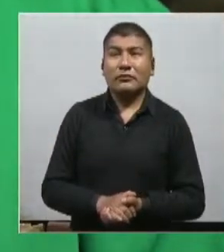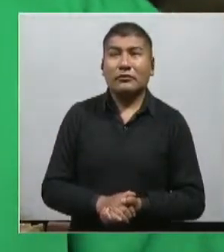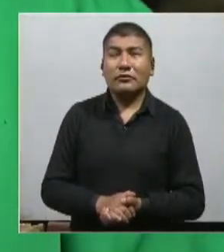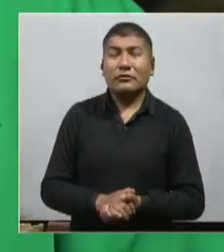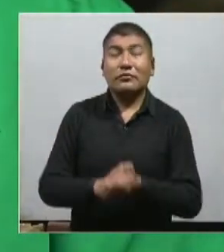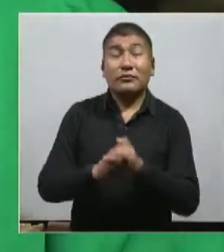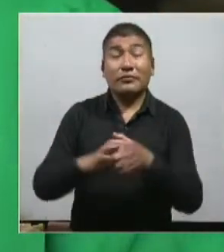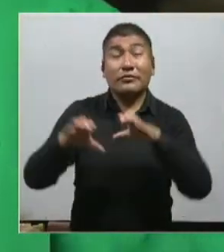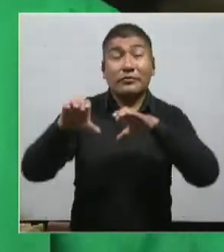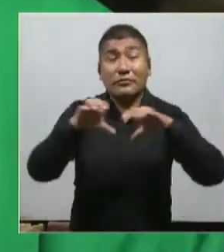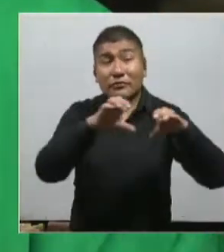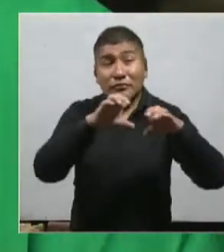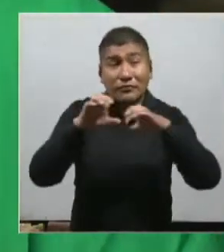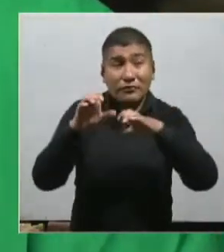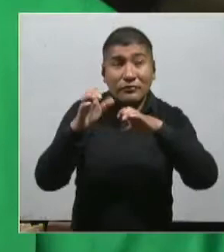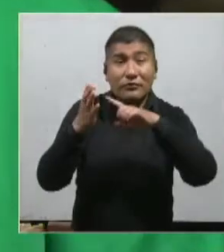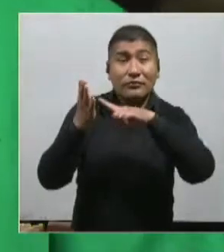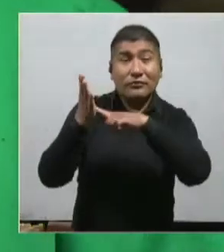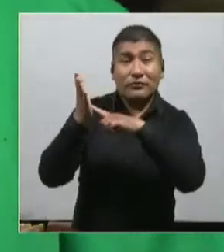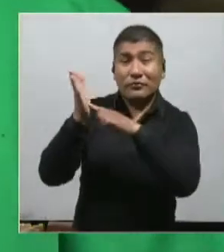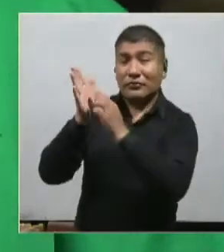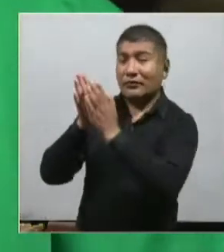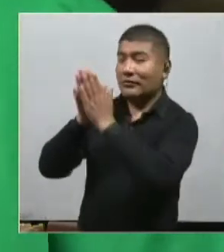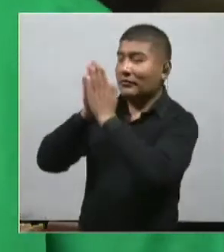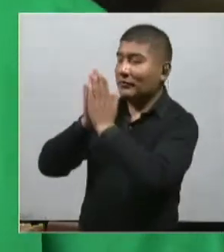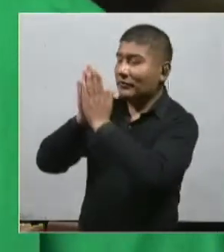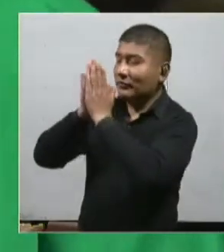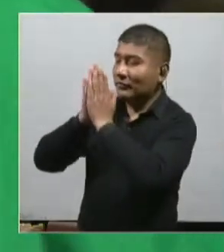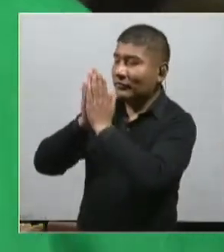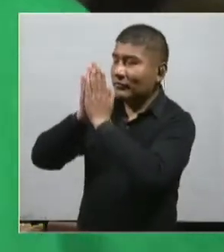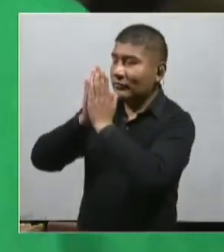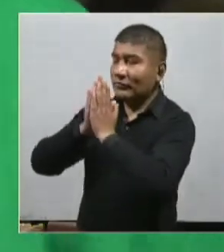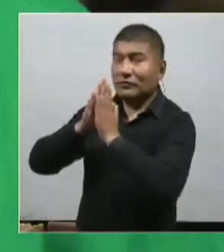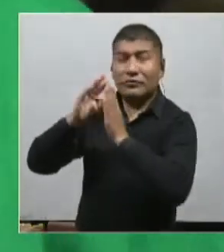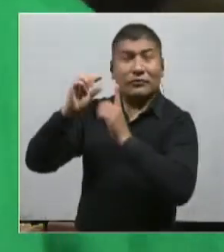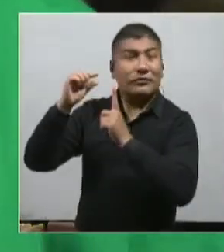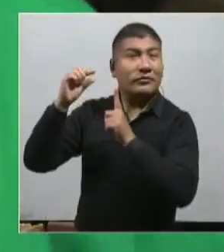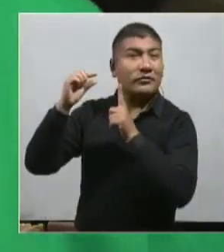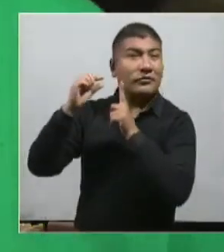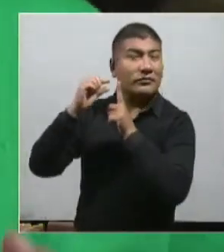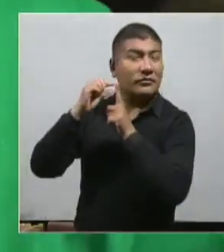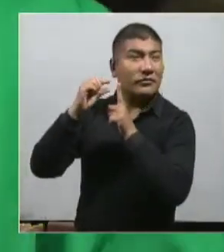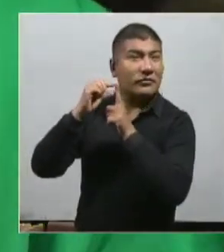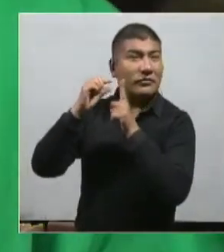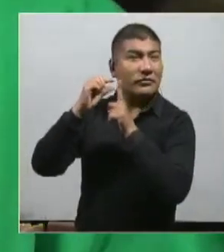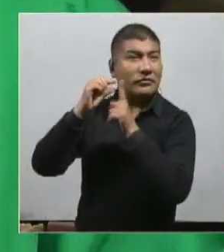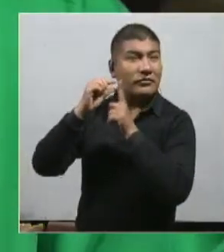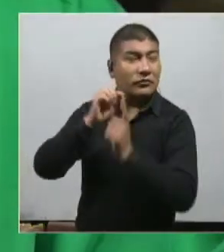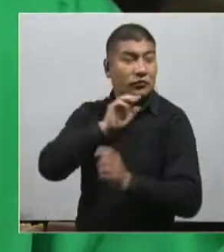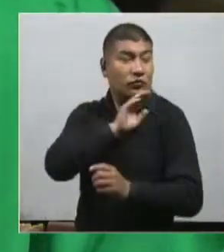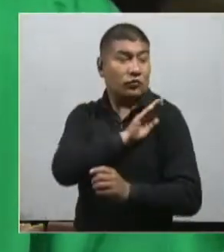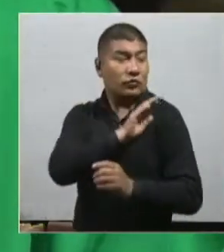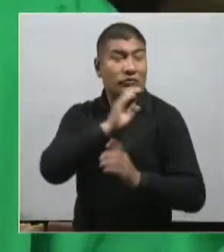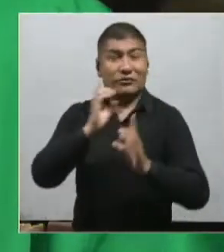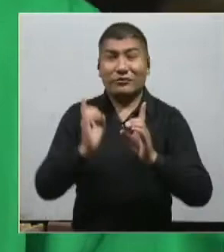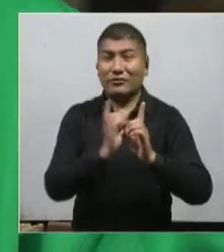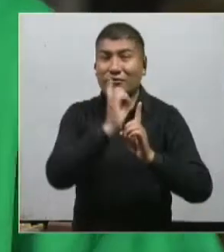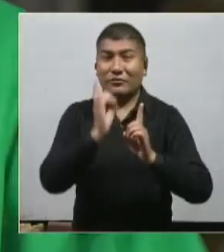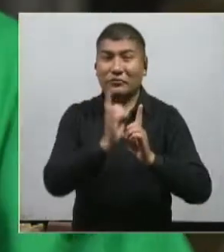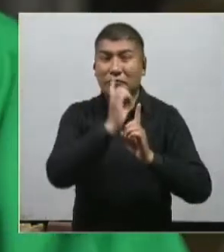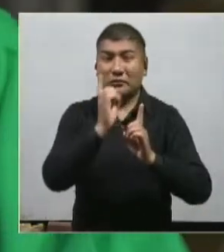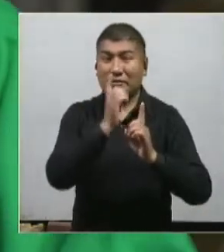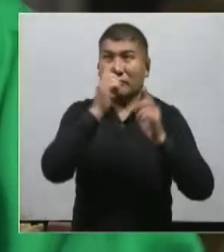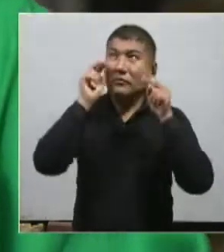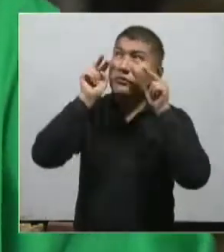hacer esa oración con esas palabras de los discípulos que le escuchan